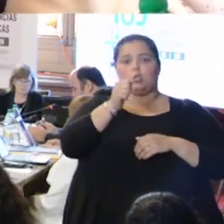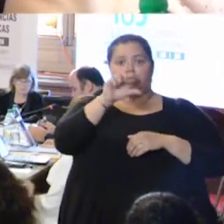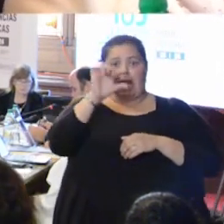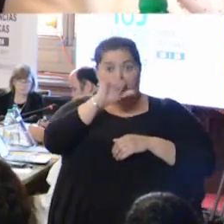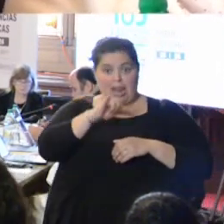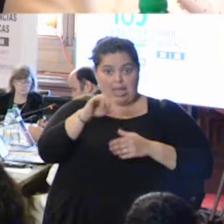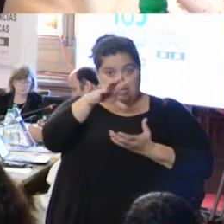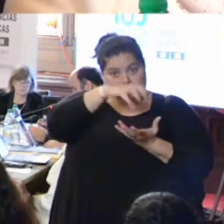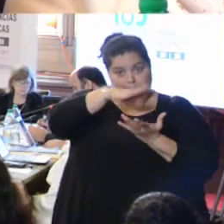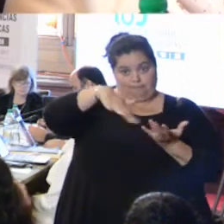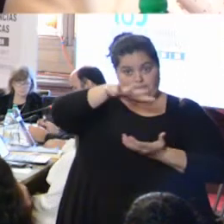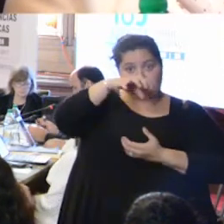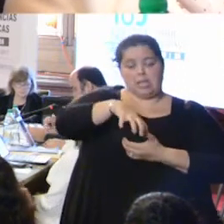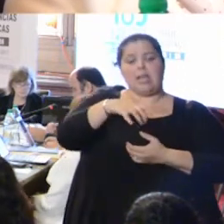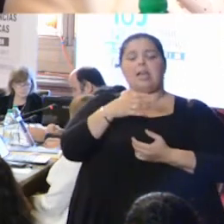también lo que se ha dicho acá.